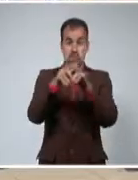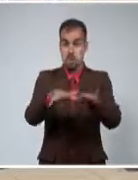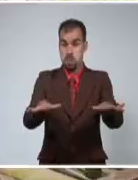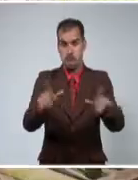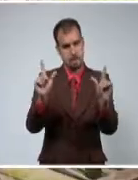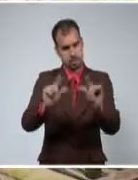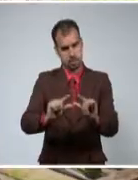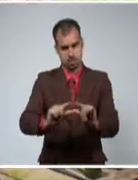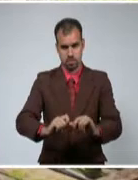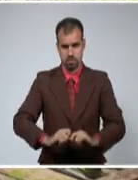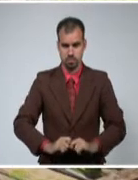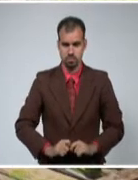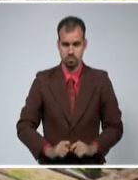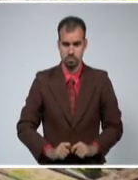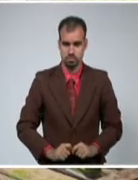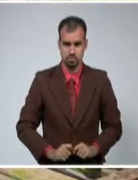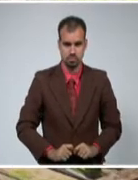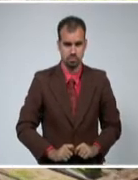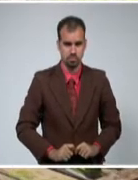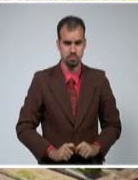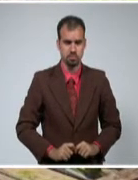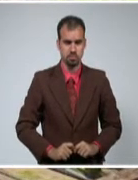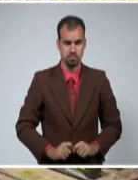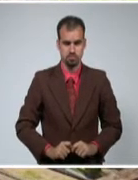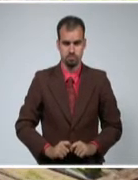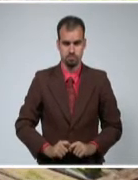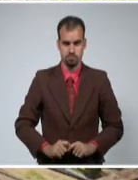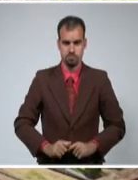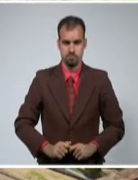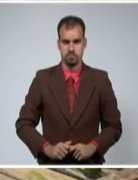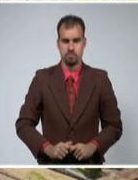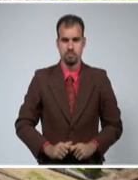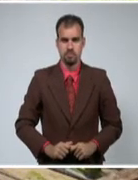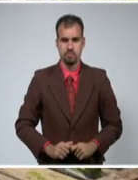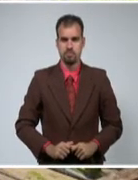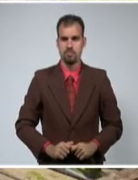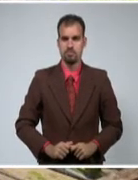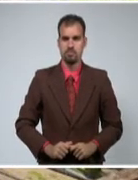Desde Artemisa, Alexander Sosa y José Luis Guía, Sistema Informativo de la Televisión Cubana.